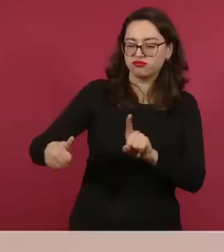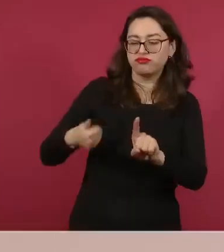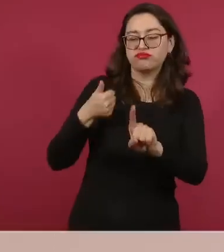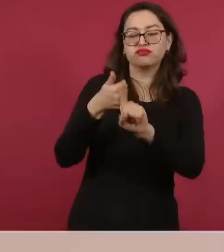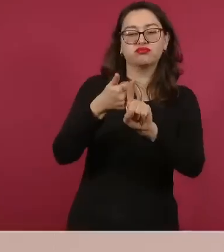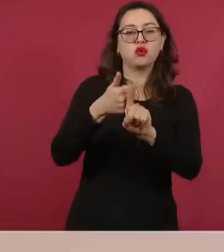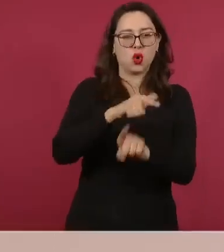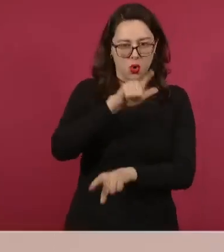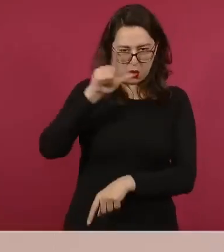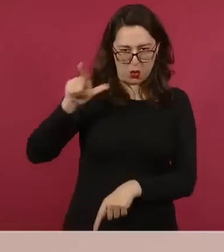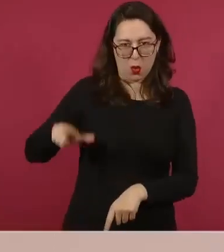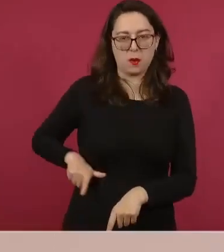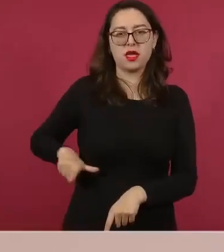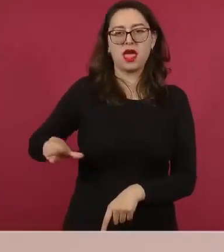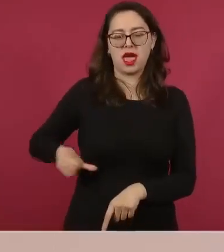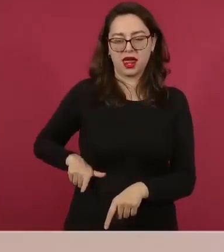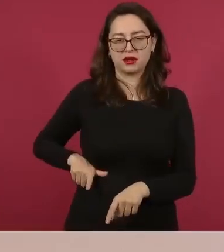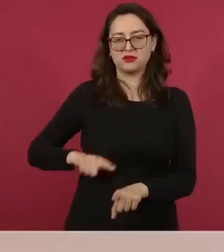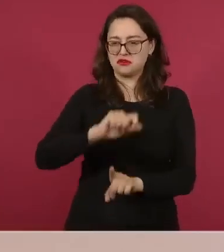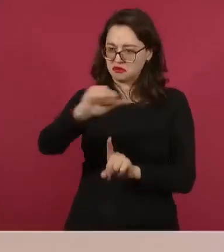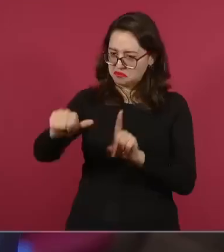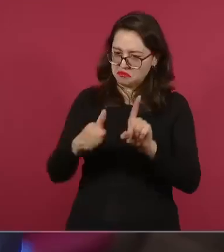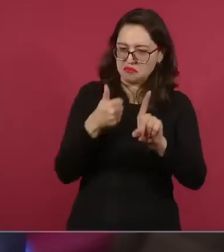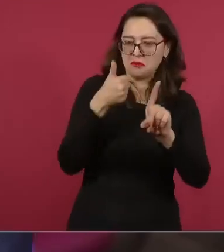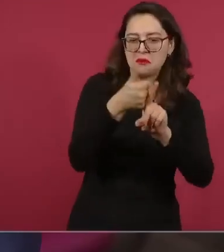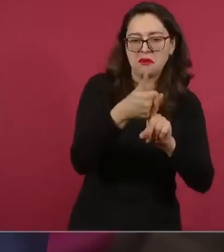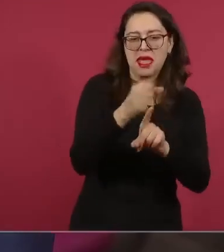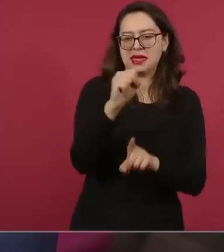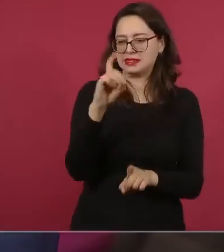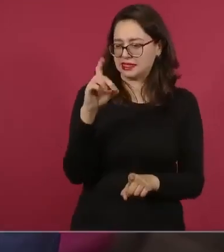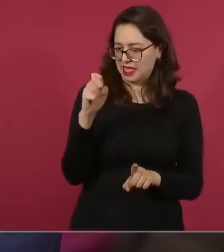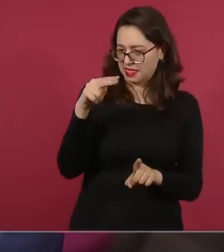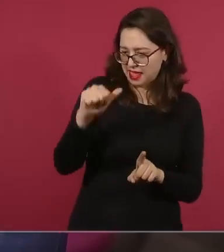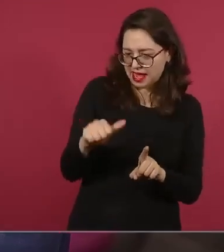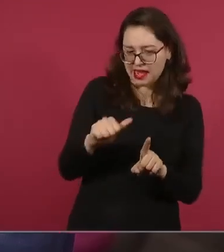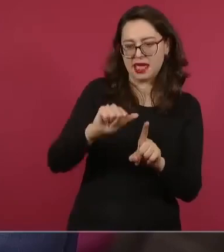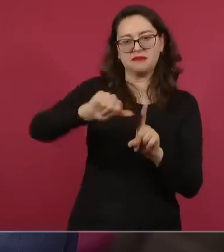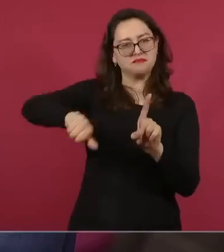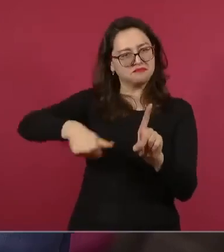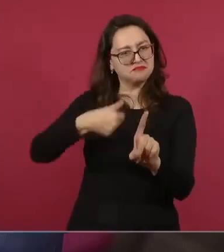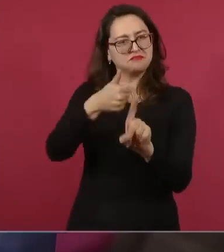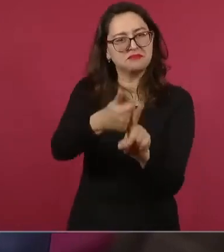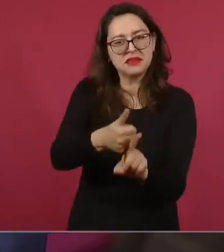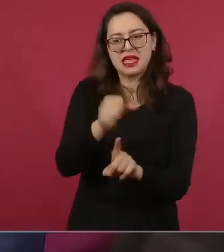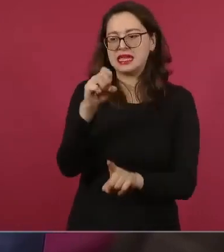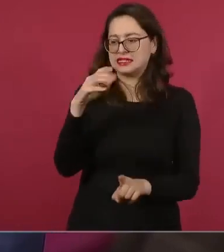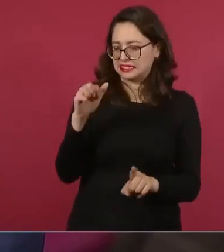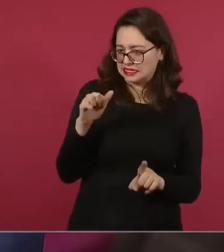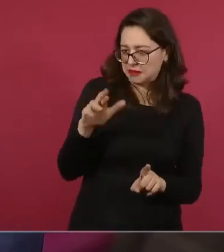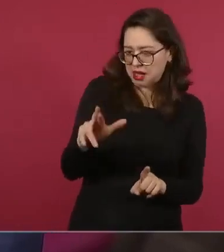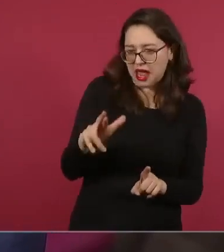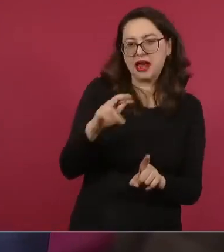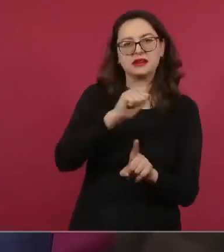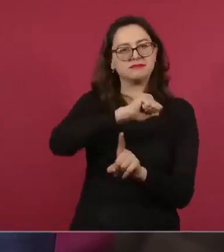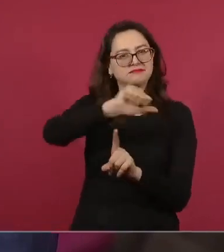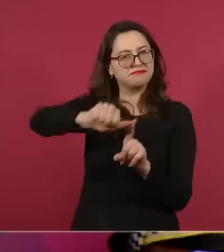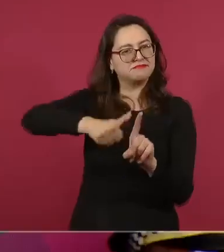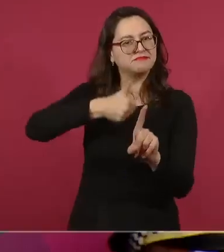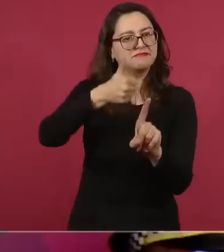ejército, a la Fuerza Aérea, a la Armada y a la Guardia